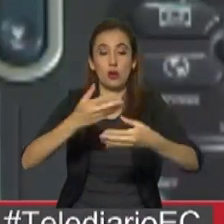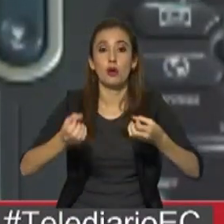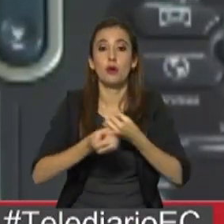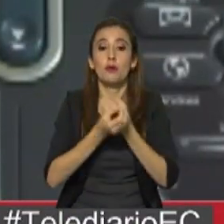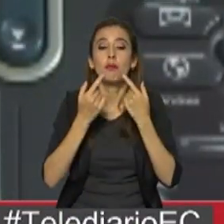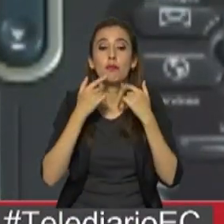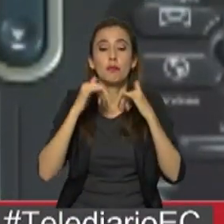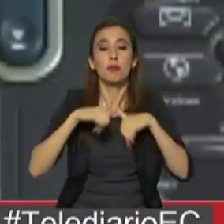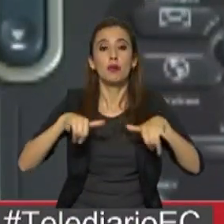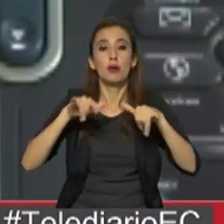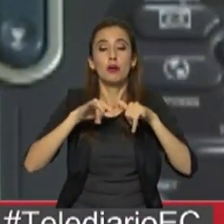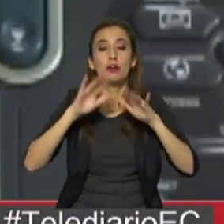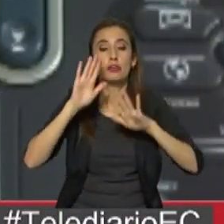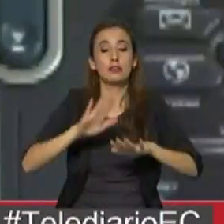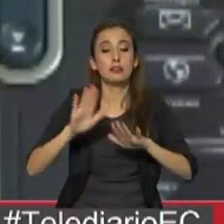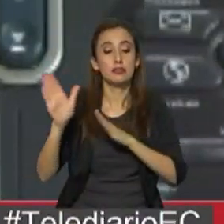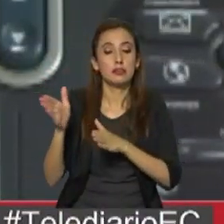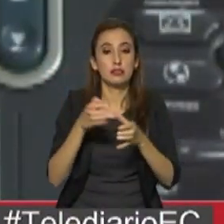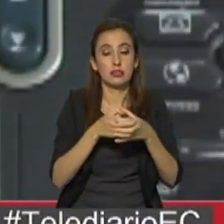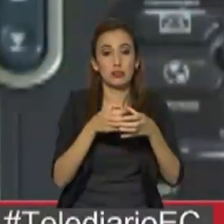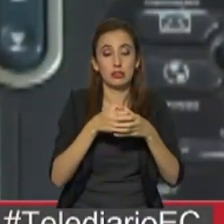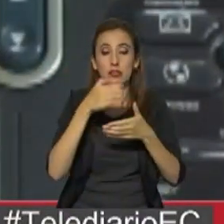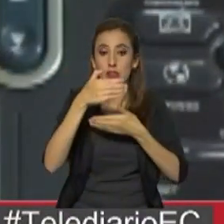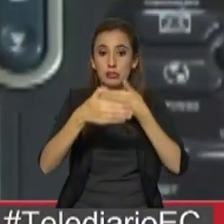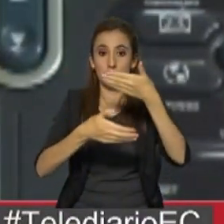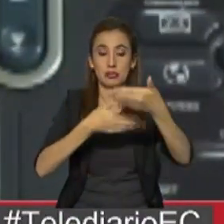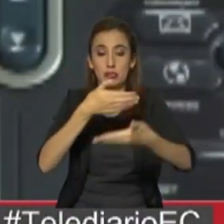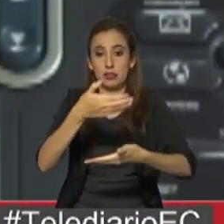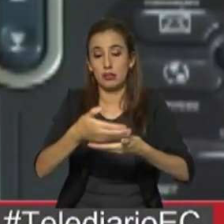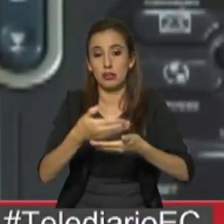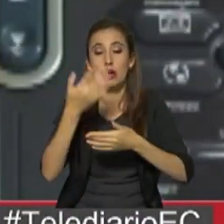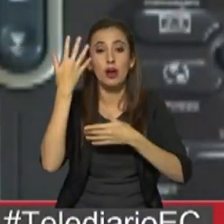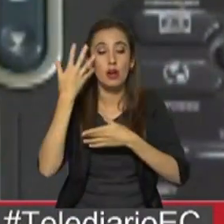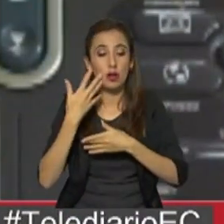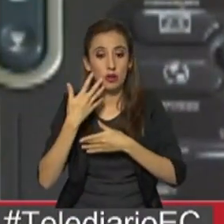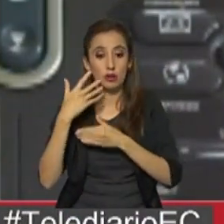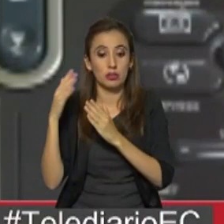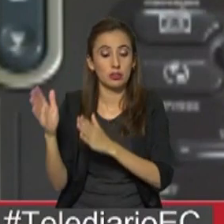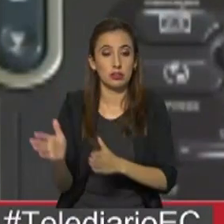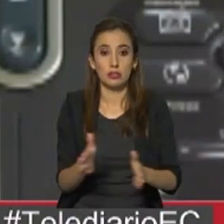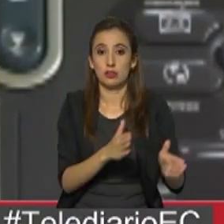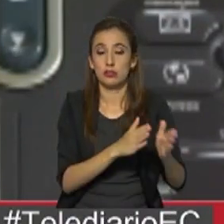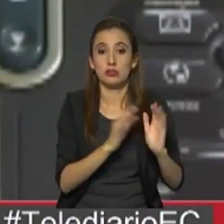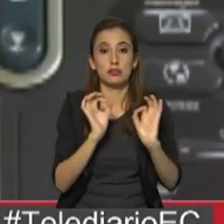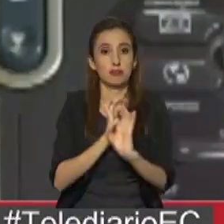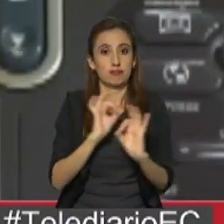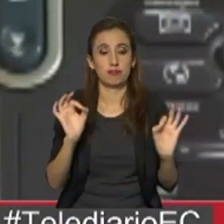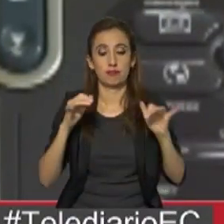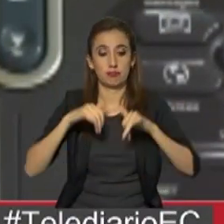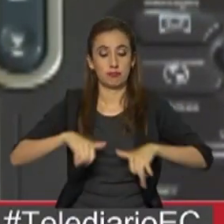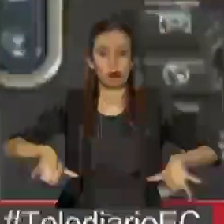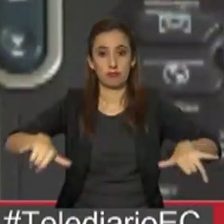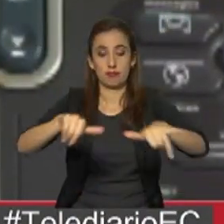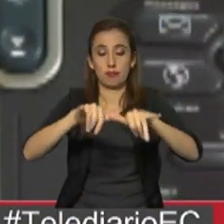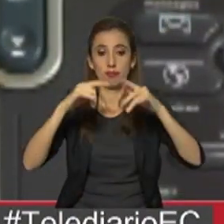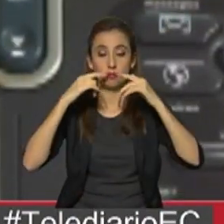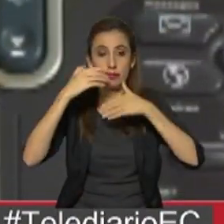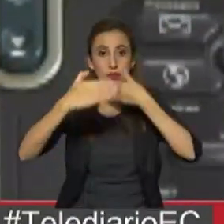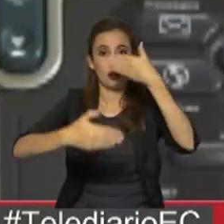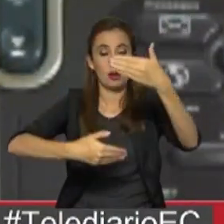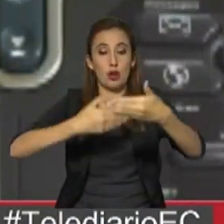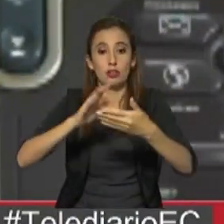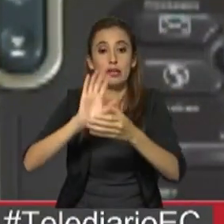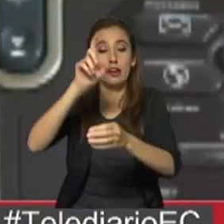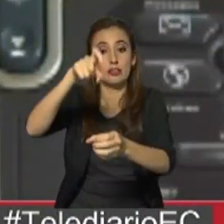cual el el estado que va a tener al bien que no generan ningún interés innecesario a los